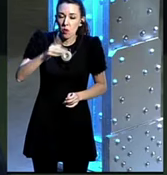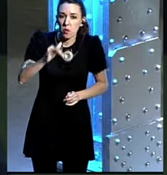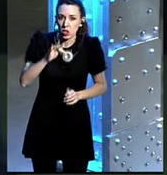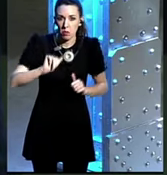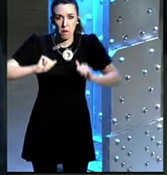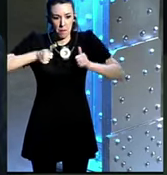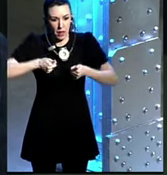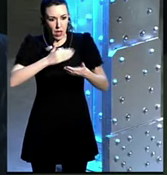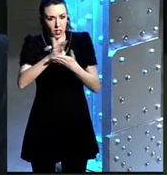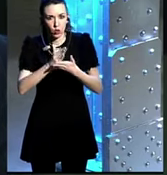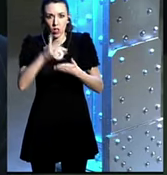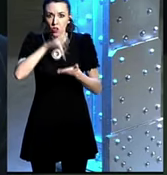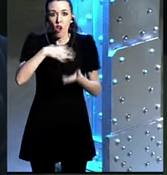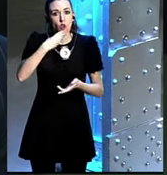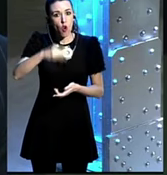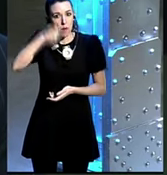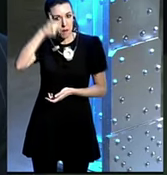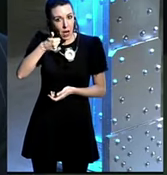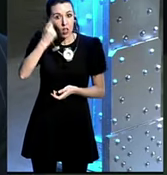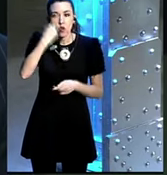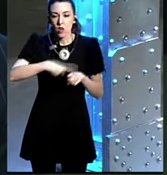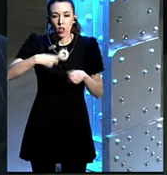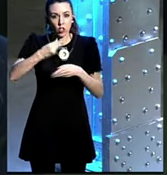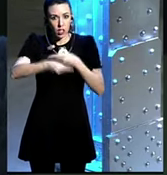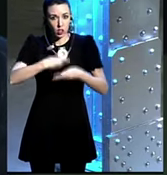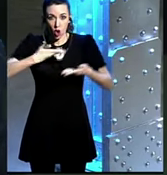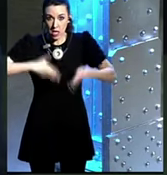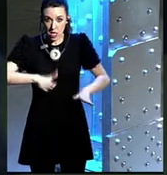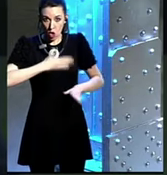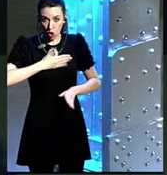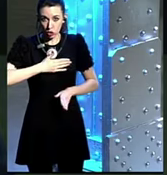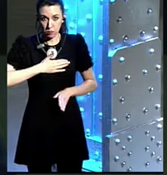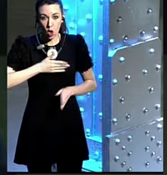poder empezar a estudiarlo cuando eres más joven. Una de las cosas que yo he hecho con mis propios